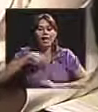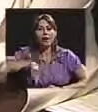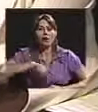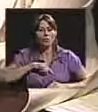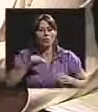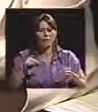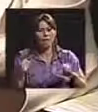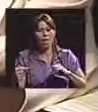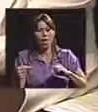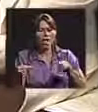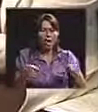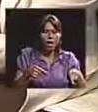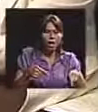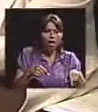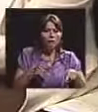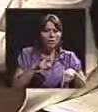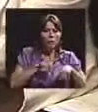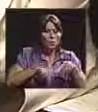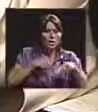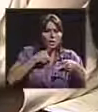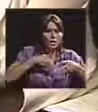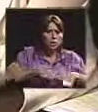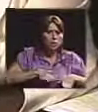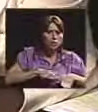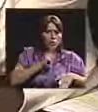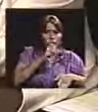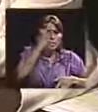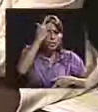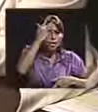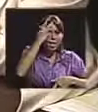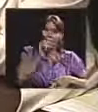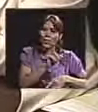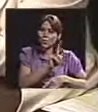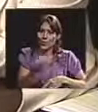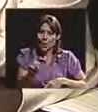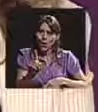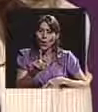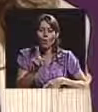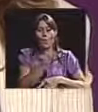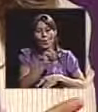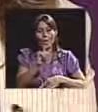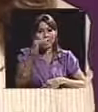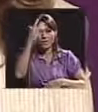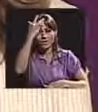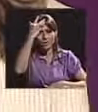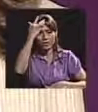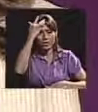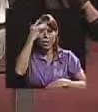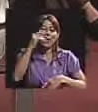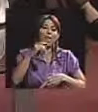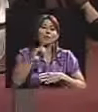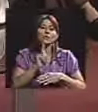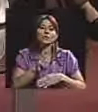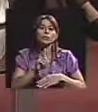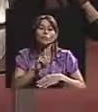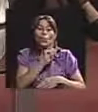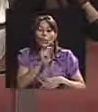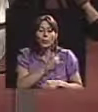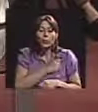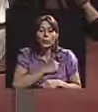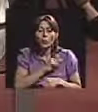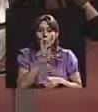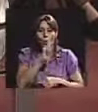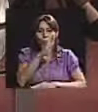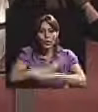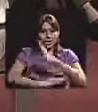es una enfermedad. No, entonces no es una discapacidad, es una enfermedad más. Muy bien. En ese sentido. Diputada María Eugenia, ¿usted está de acuerdo